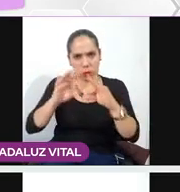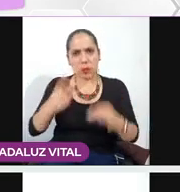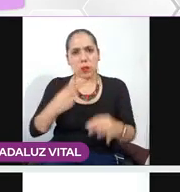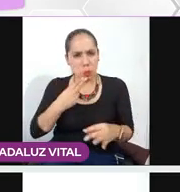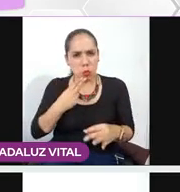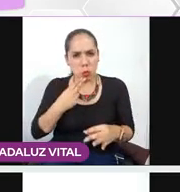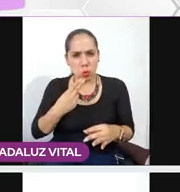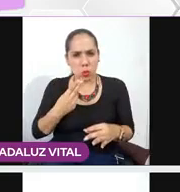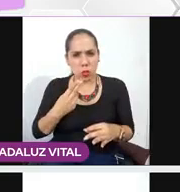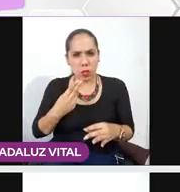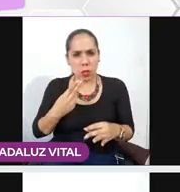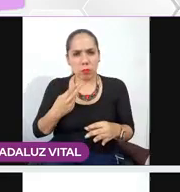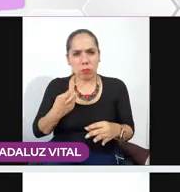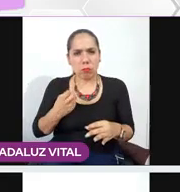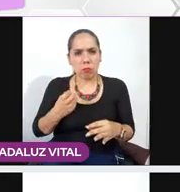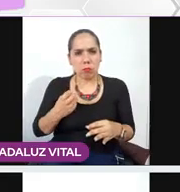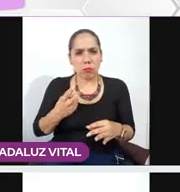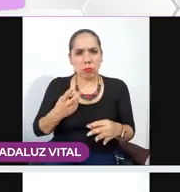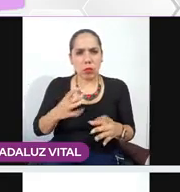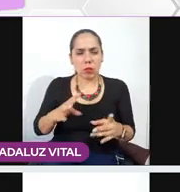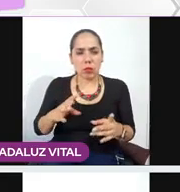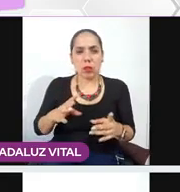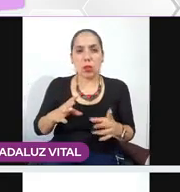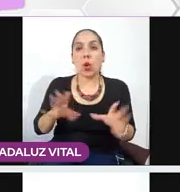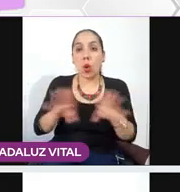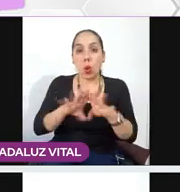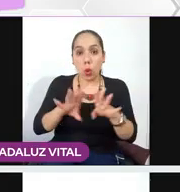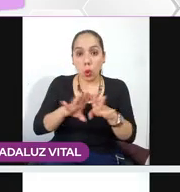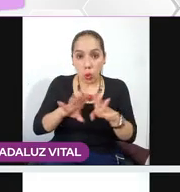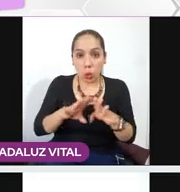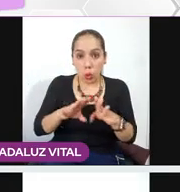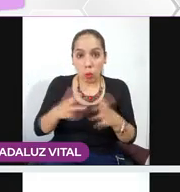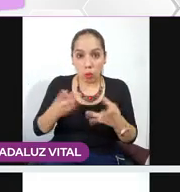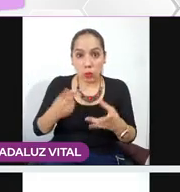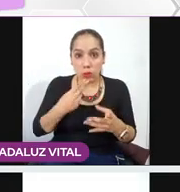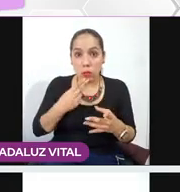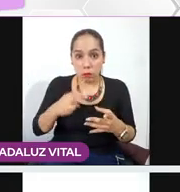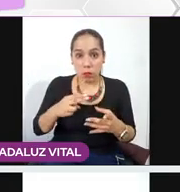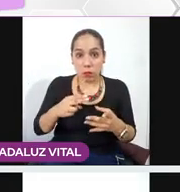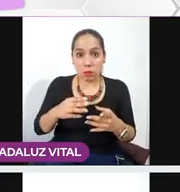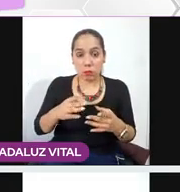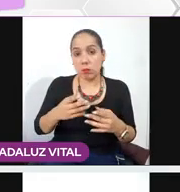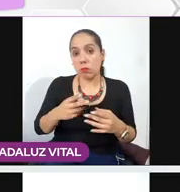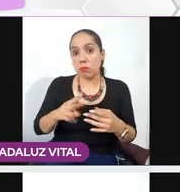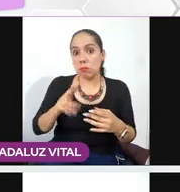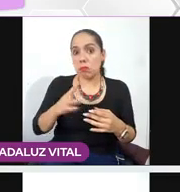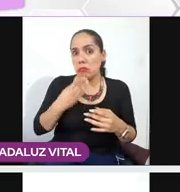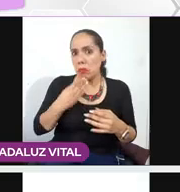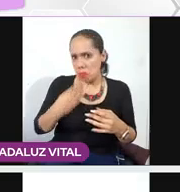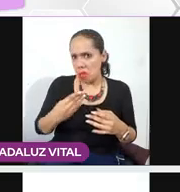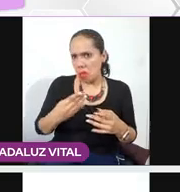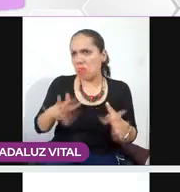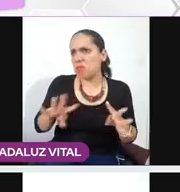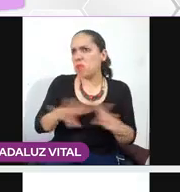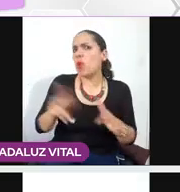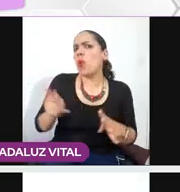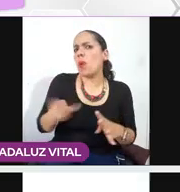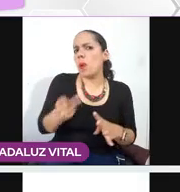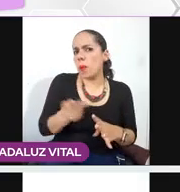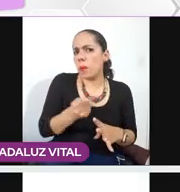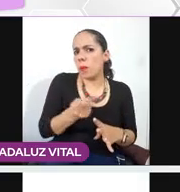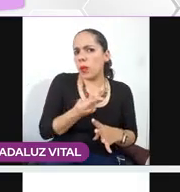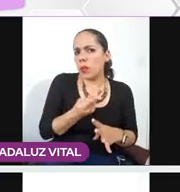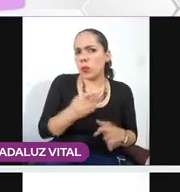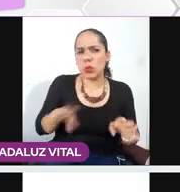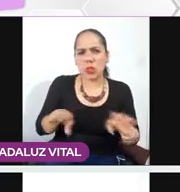no hay coincidencias? ¿Esto se puede, se vale? Que tu red de apoyo no tenga otra estructura.